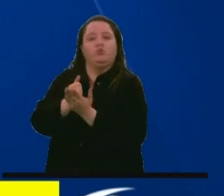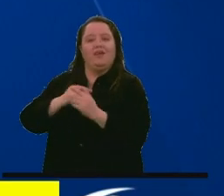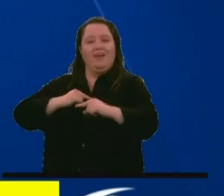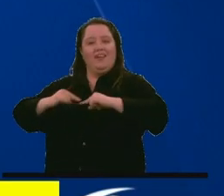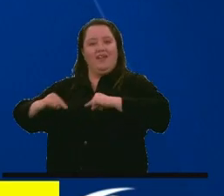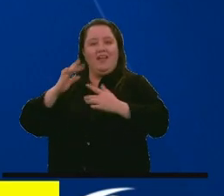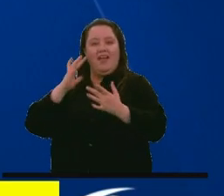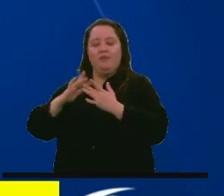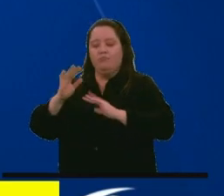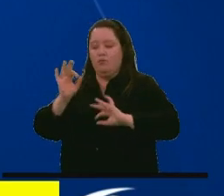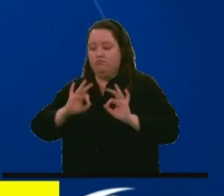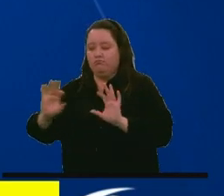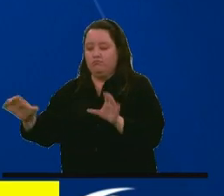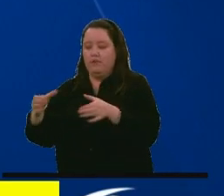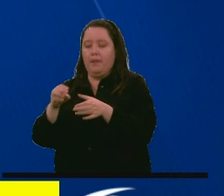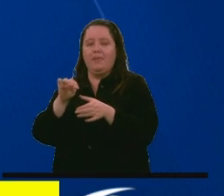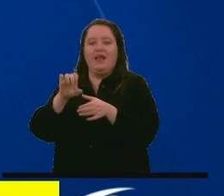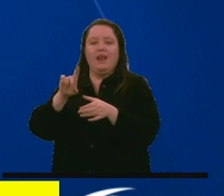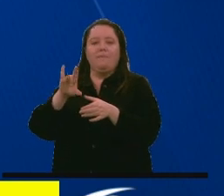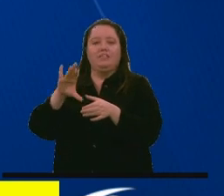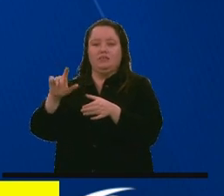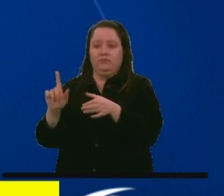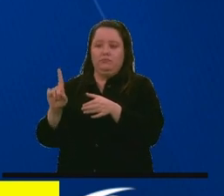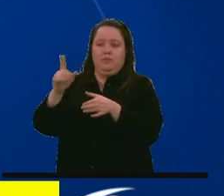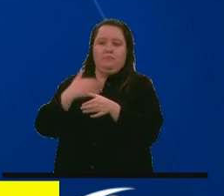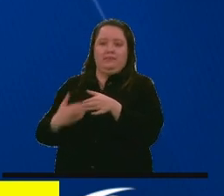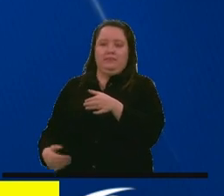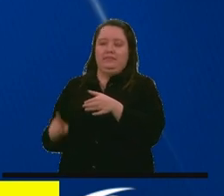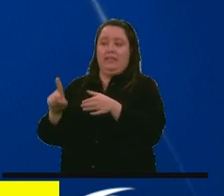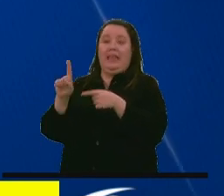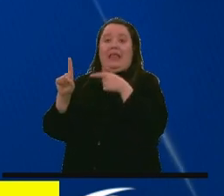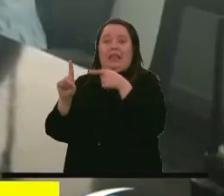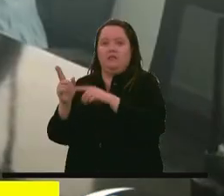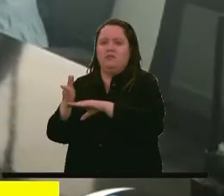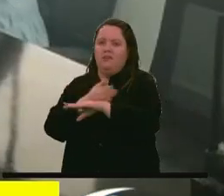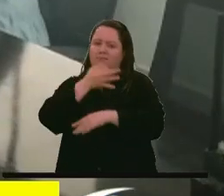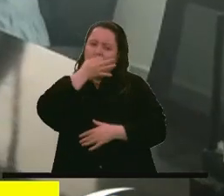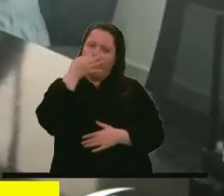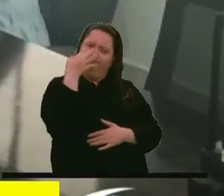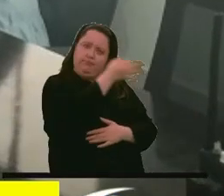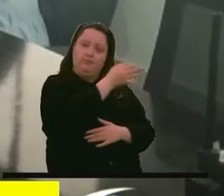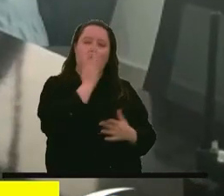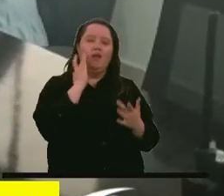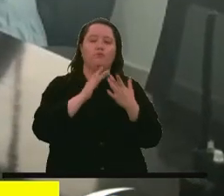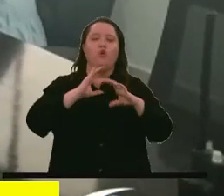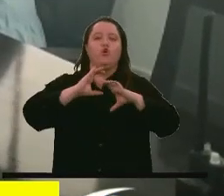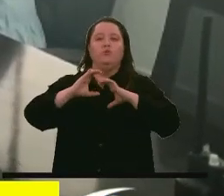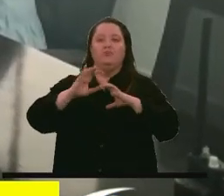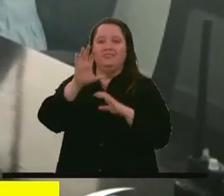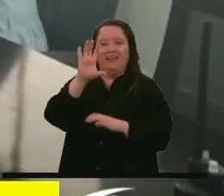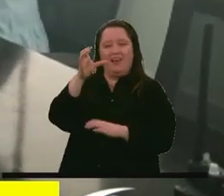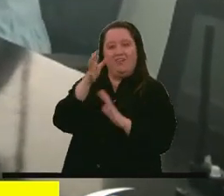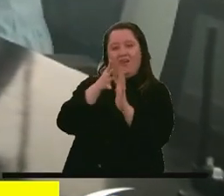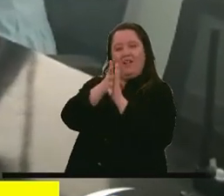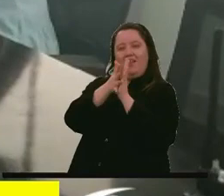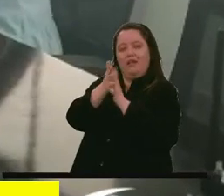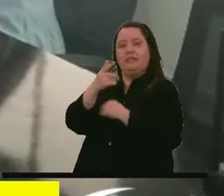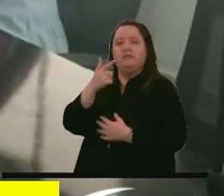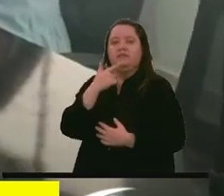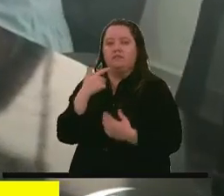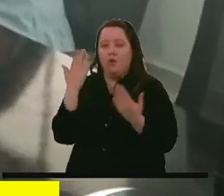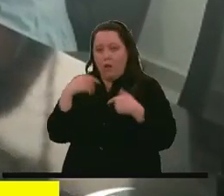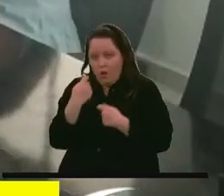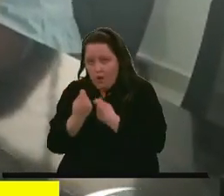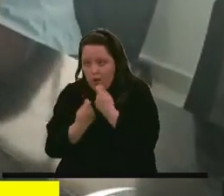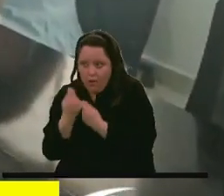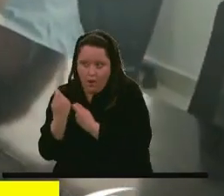de la urbanización Mía Nemechi, quien además había realizado fuertes denuncias en un medio de comunicación regional sobre microtráfico